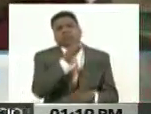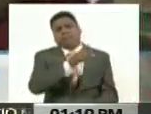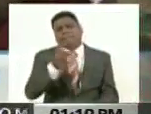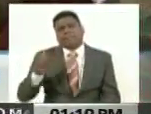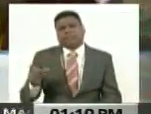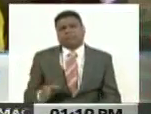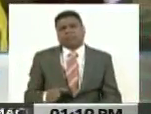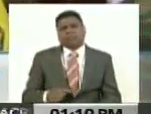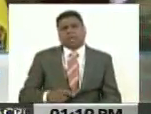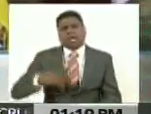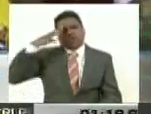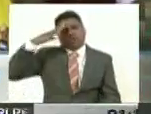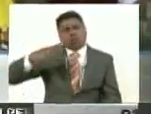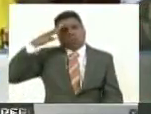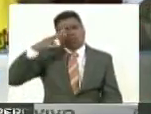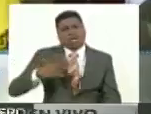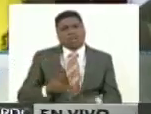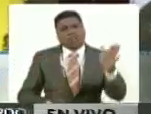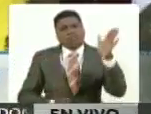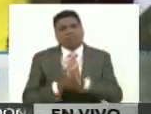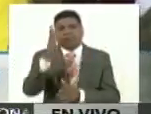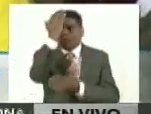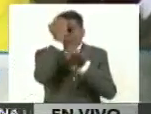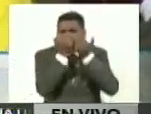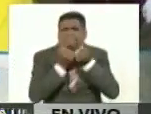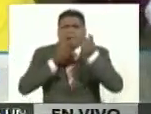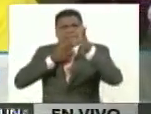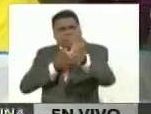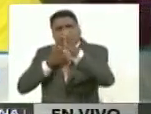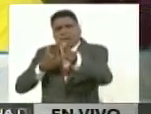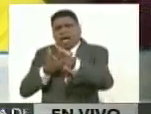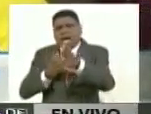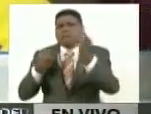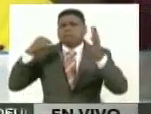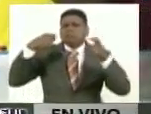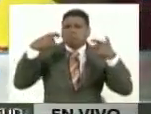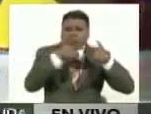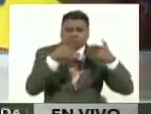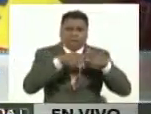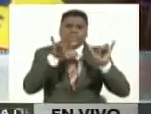y soldados que se fueron a la guerrilla a luchar por el mismo objetivo.